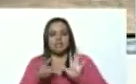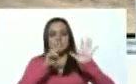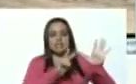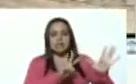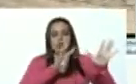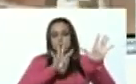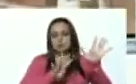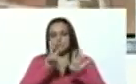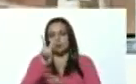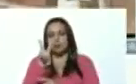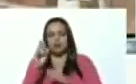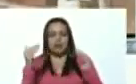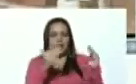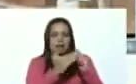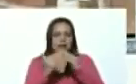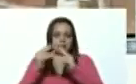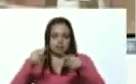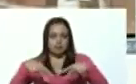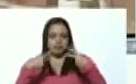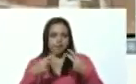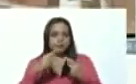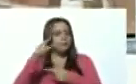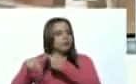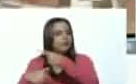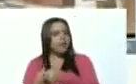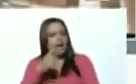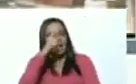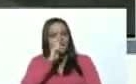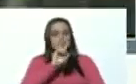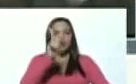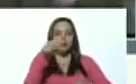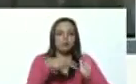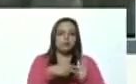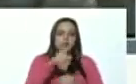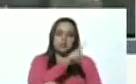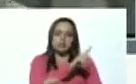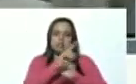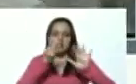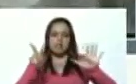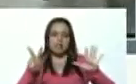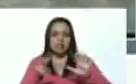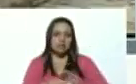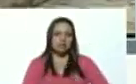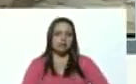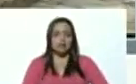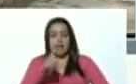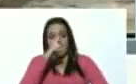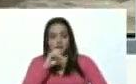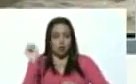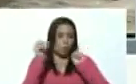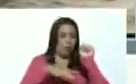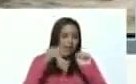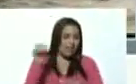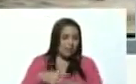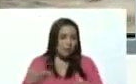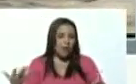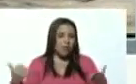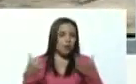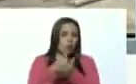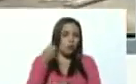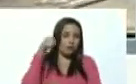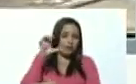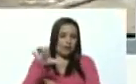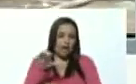233.792 viviendas. En el año 2017... año de la guarimba, de la violencia, del golpe de Estado